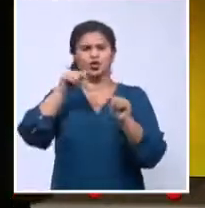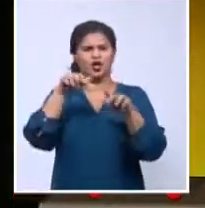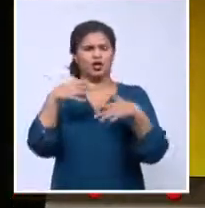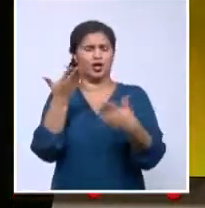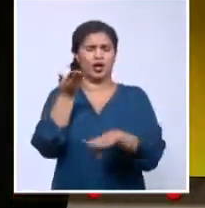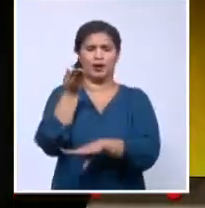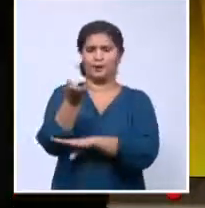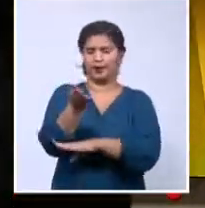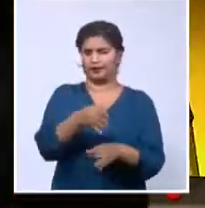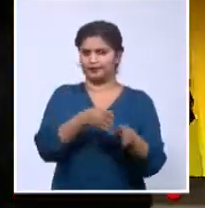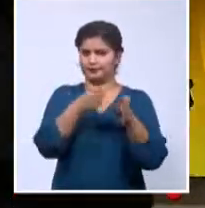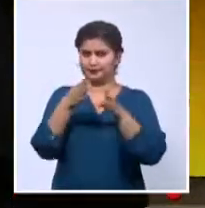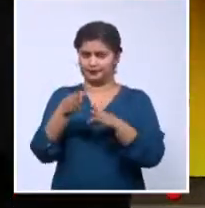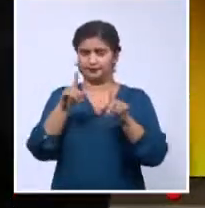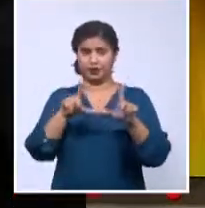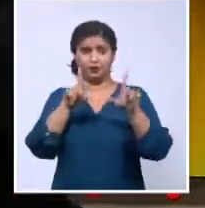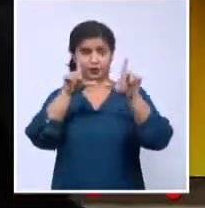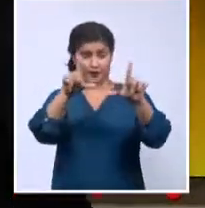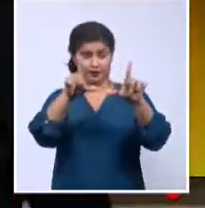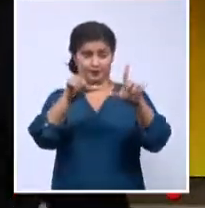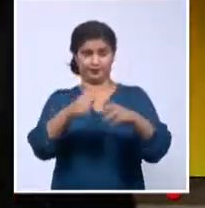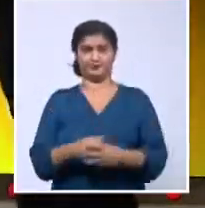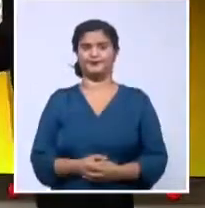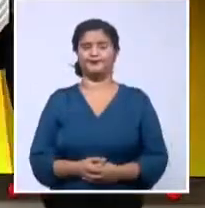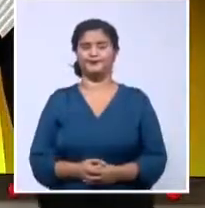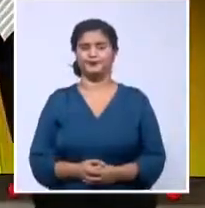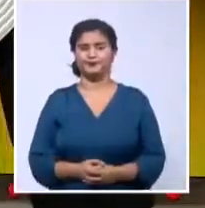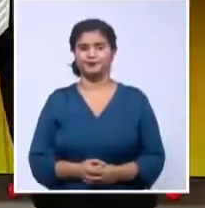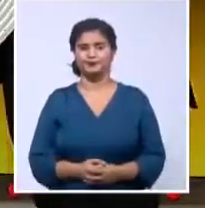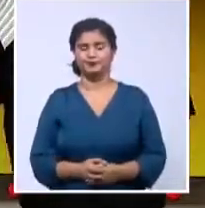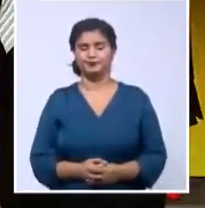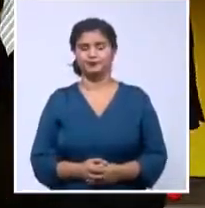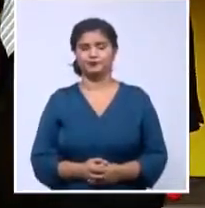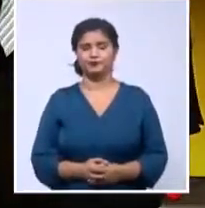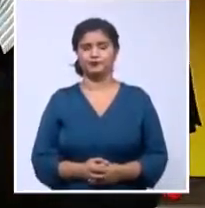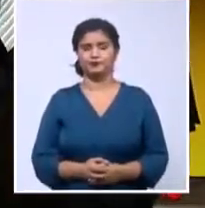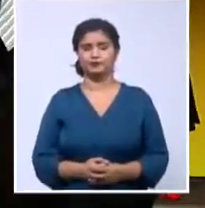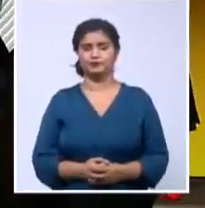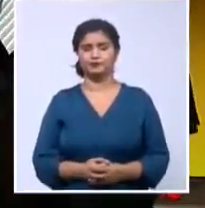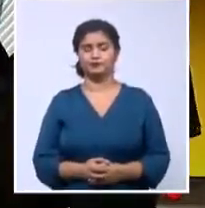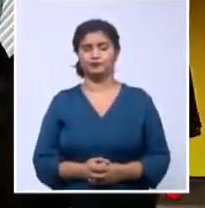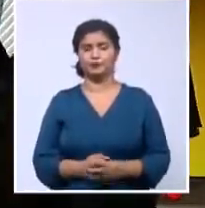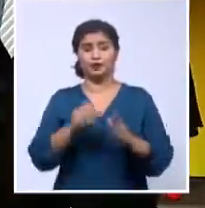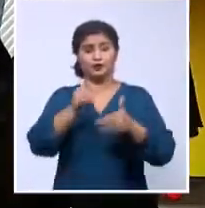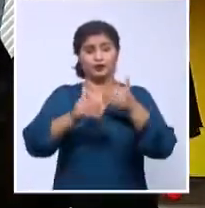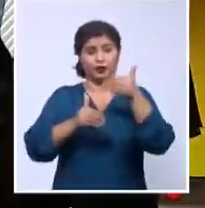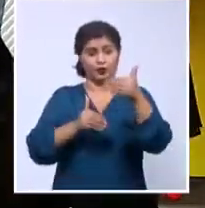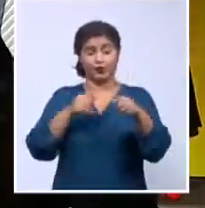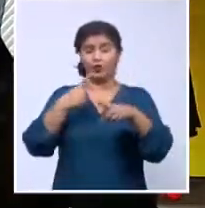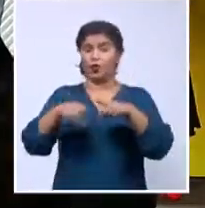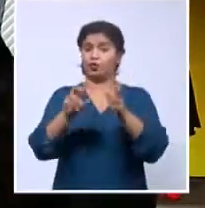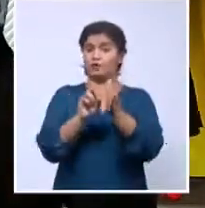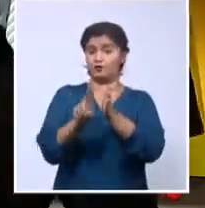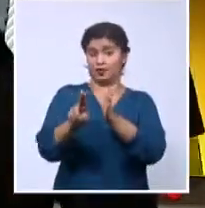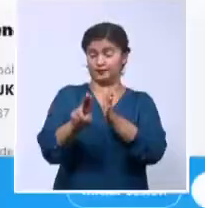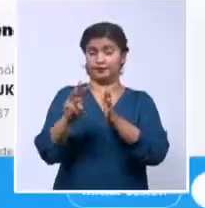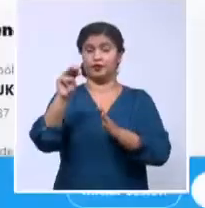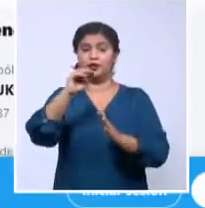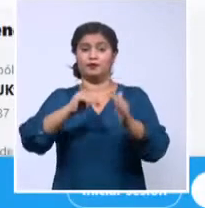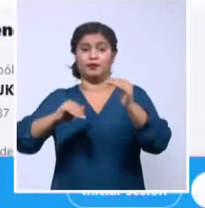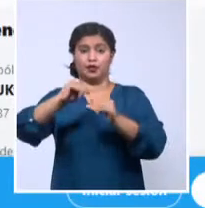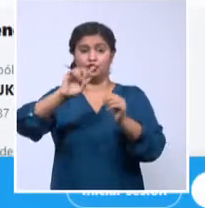ministro Alpidio Alonso. Aquí lo comparto con ustedes. Después de la declaración, ha aparecido un tuit del ministro de Cultura. Si pudiéramos